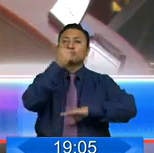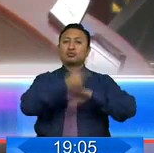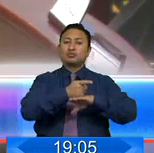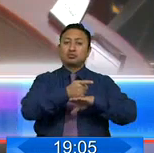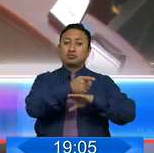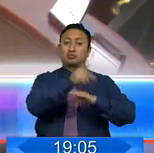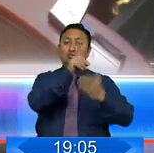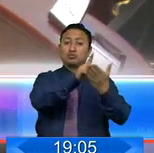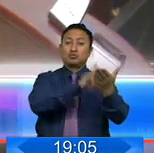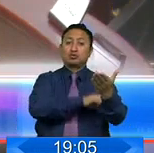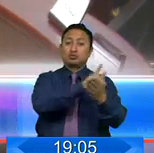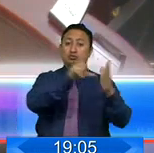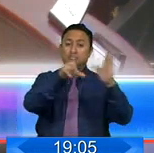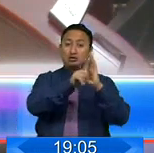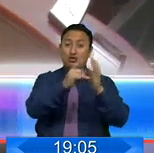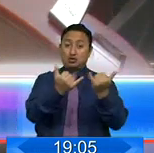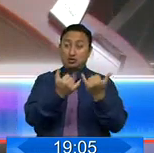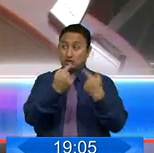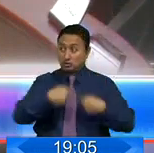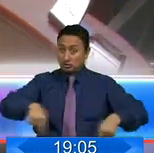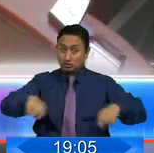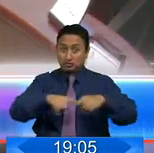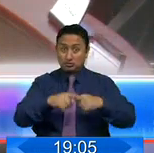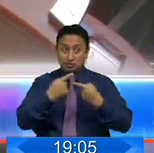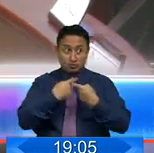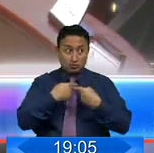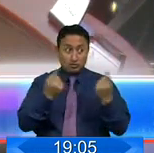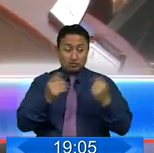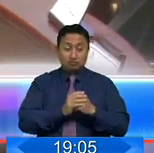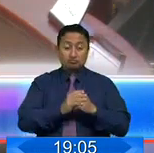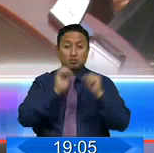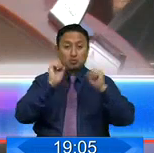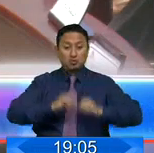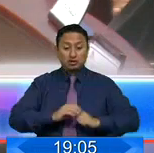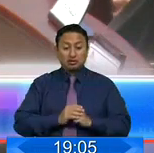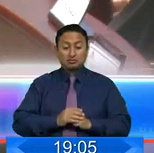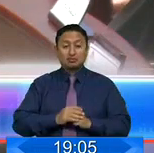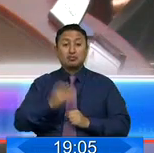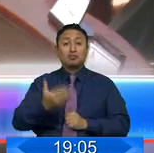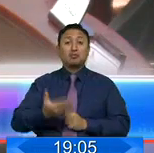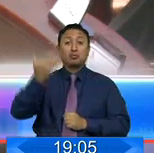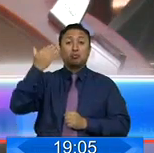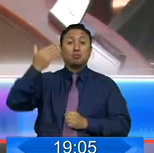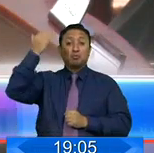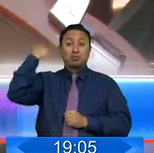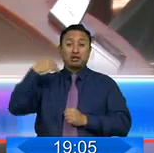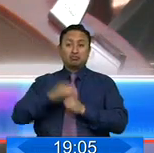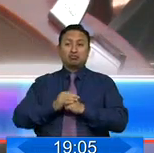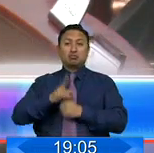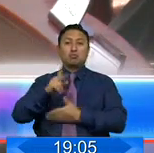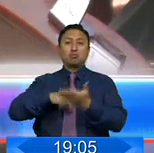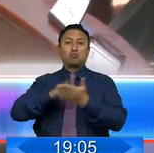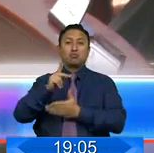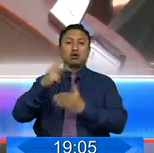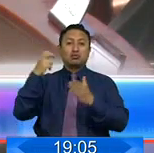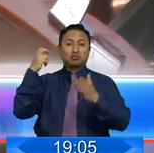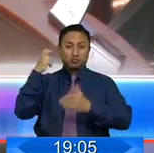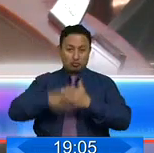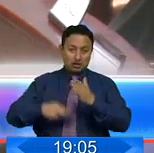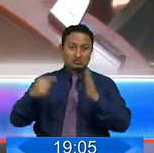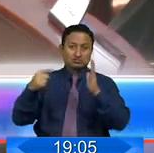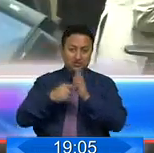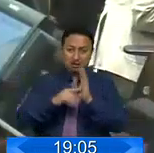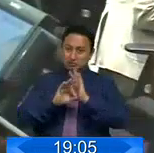proyecto de ley que lo estamos conociendo, que permita la retroactividad de los efectos de esta ley